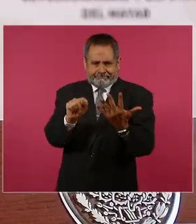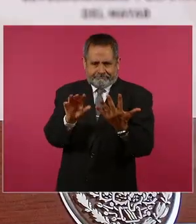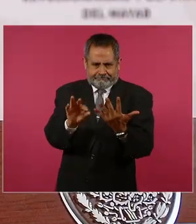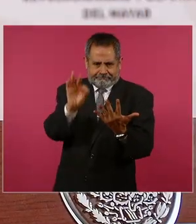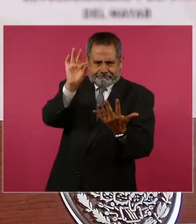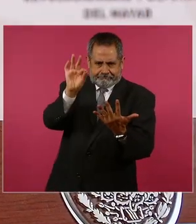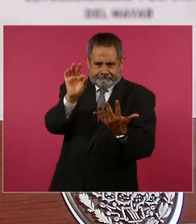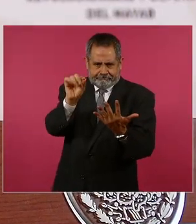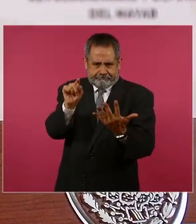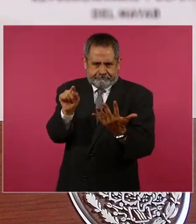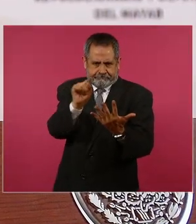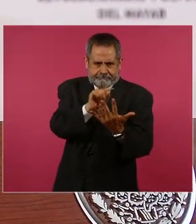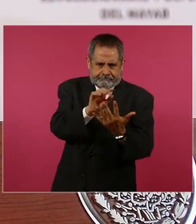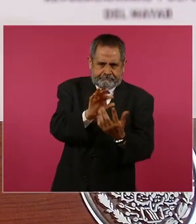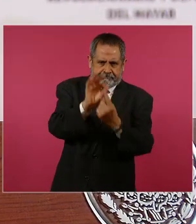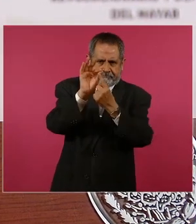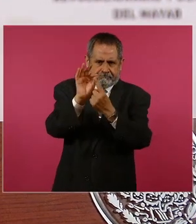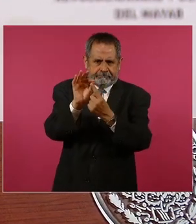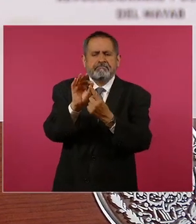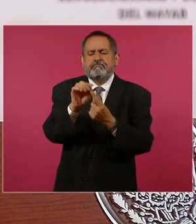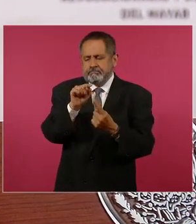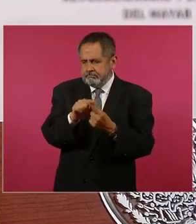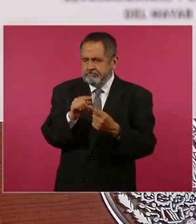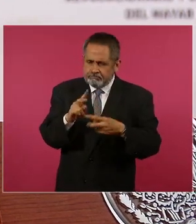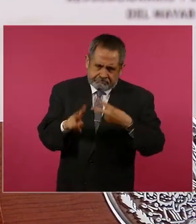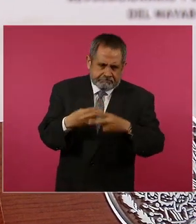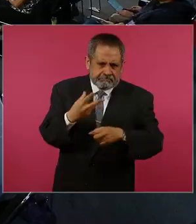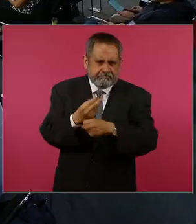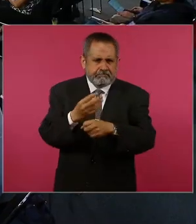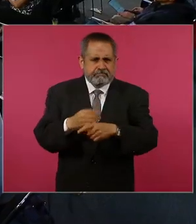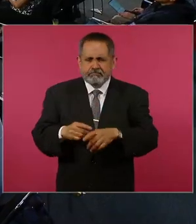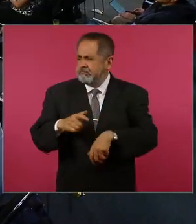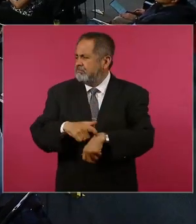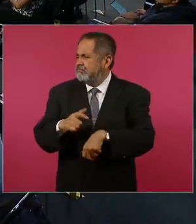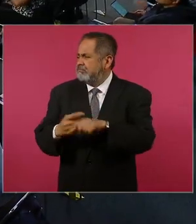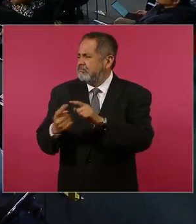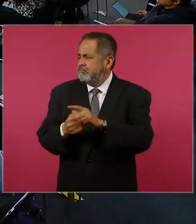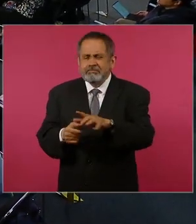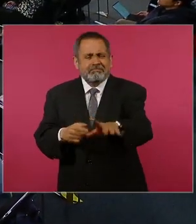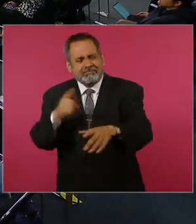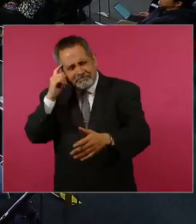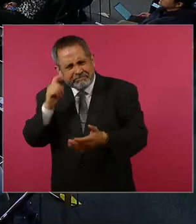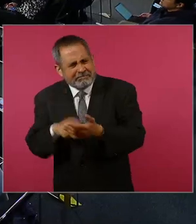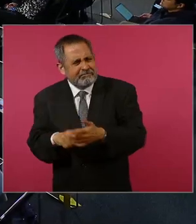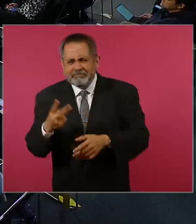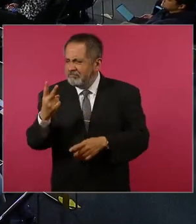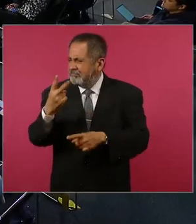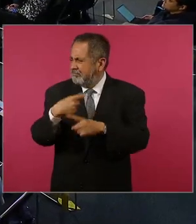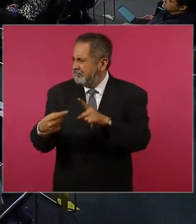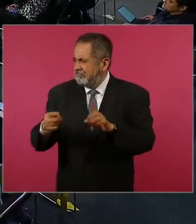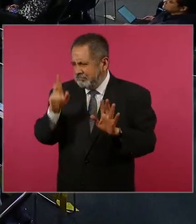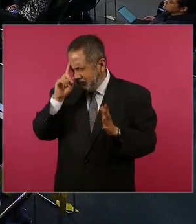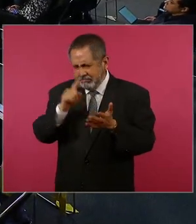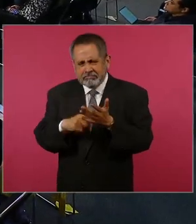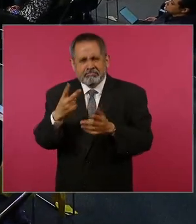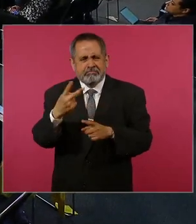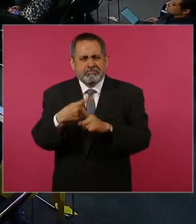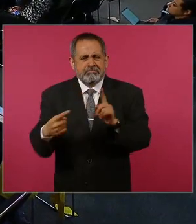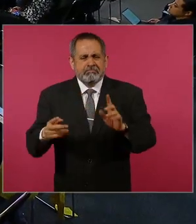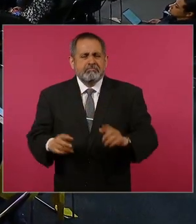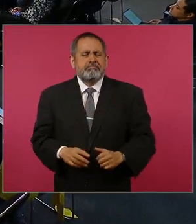Creo que a las 2:30, ¿no? A las comida, ¿no? Sí.